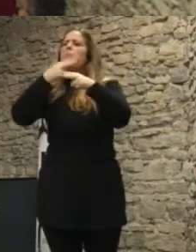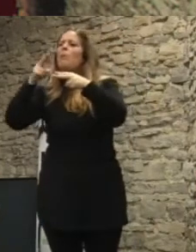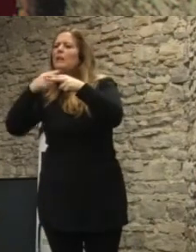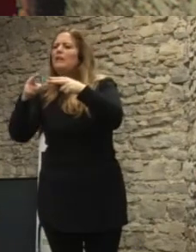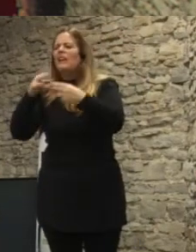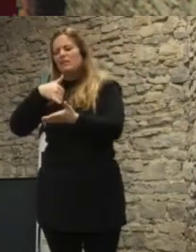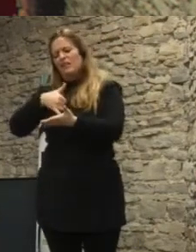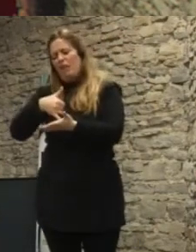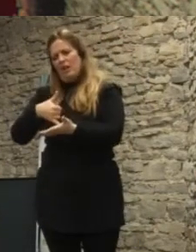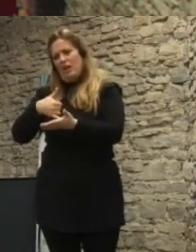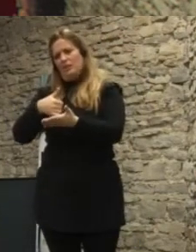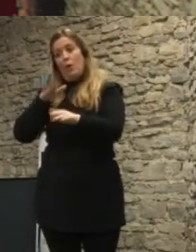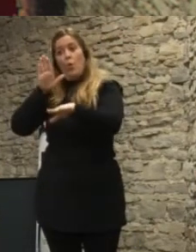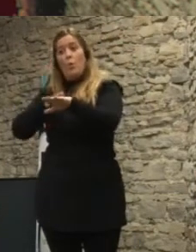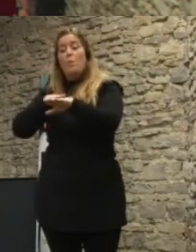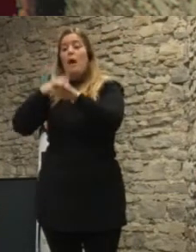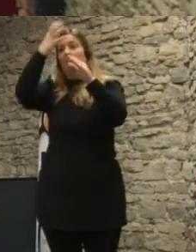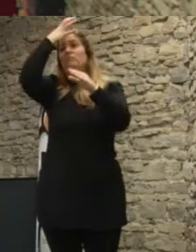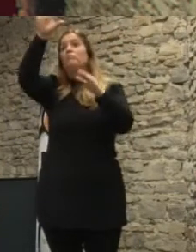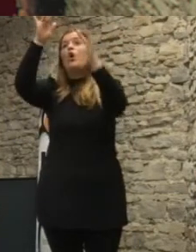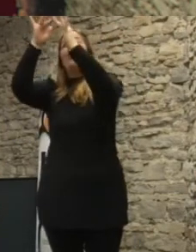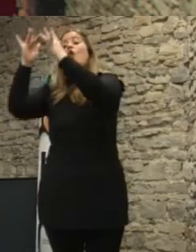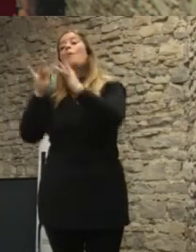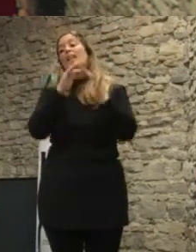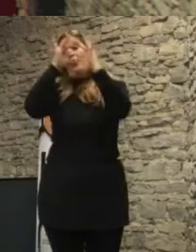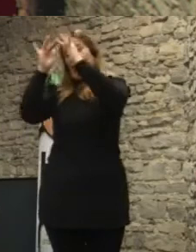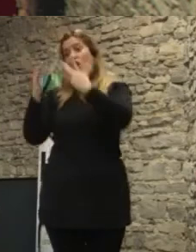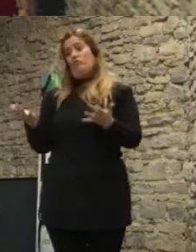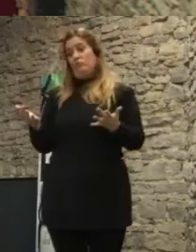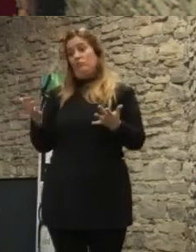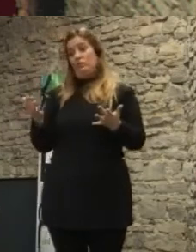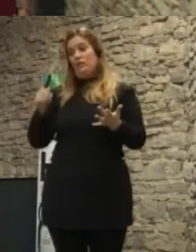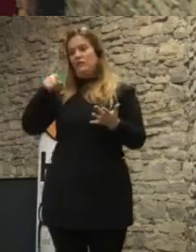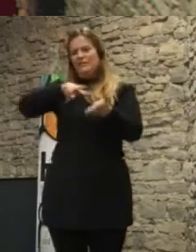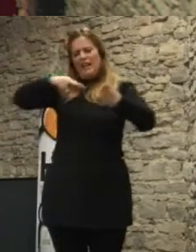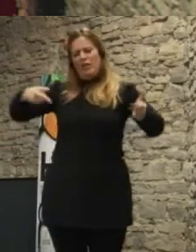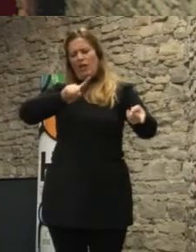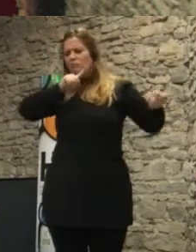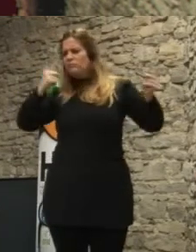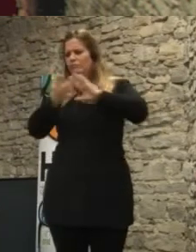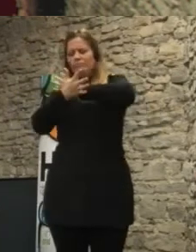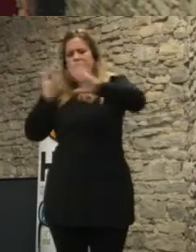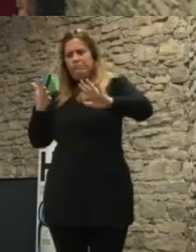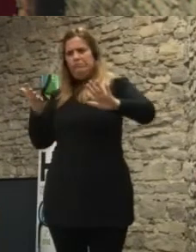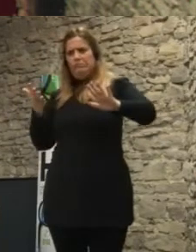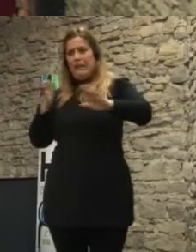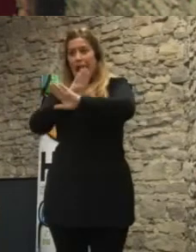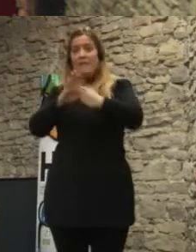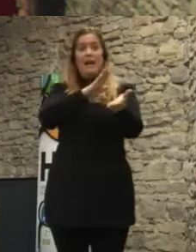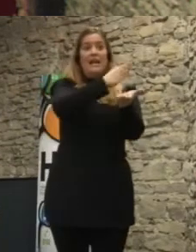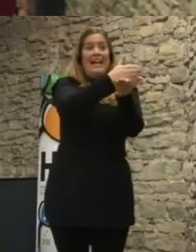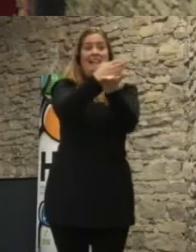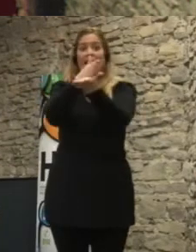a la globalización, un cambio tecnológico muy acelerado que pone en cuestión a los intermediarios,